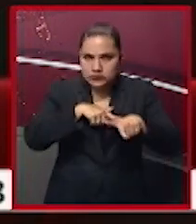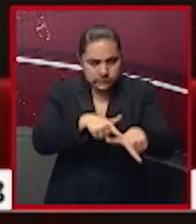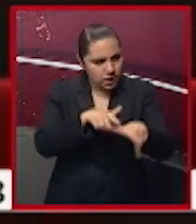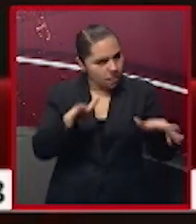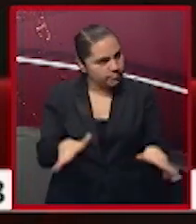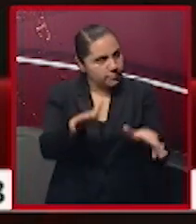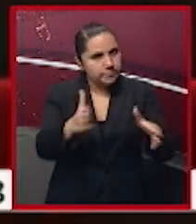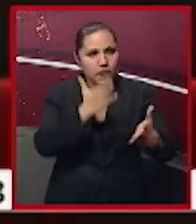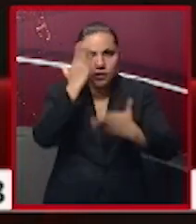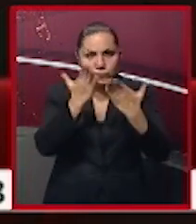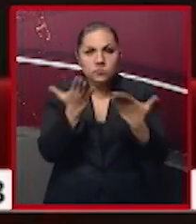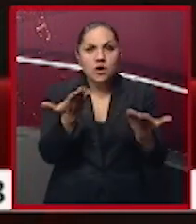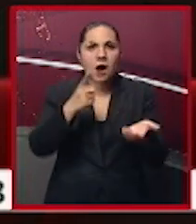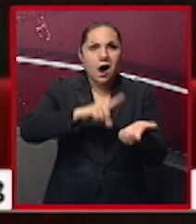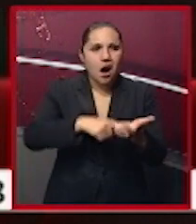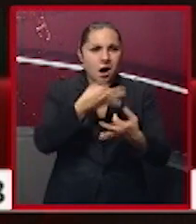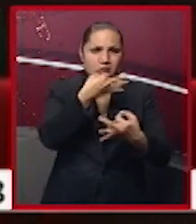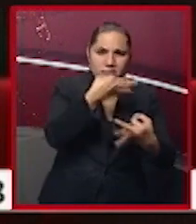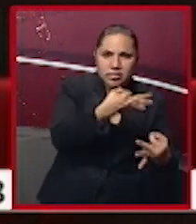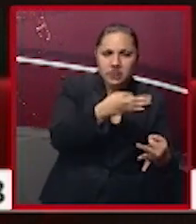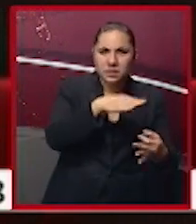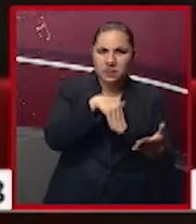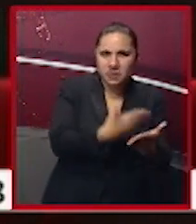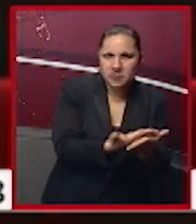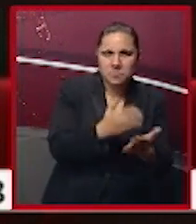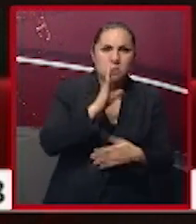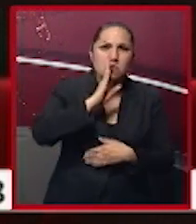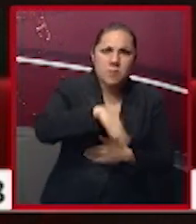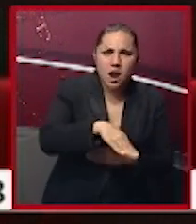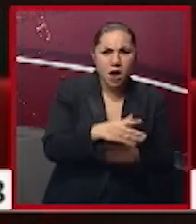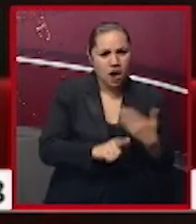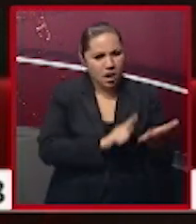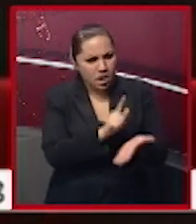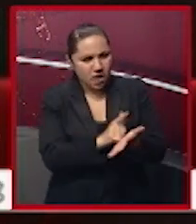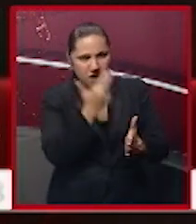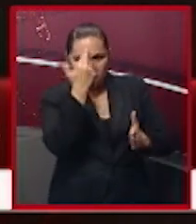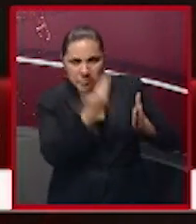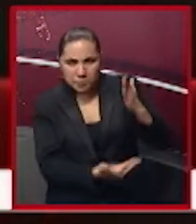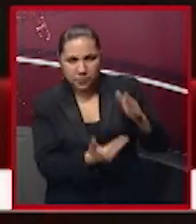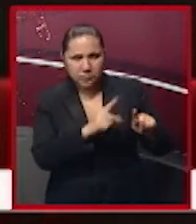a entornos sociales que propician conductas delictivas.